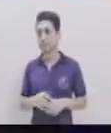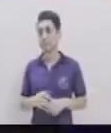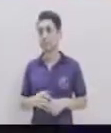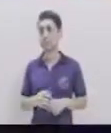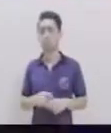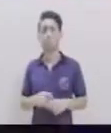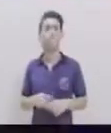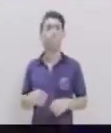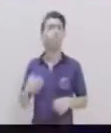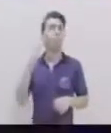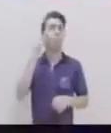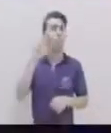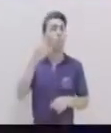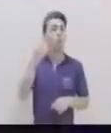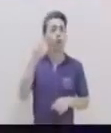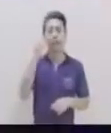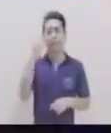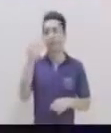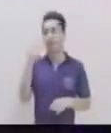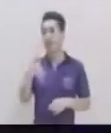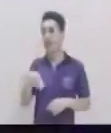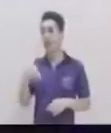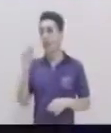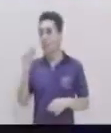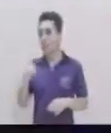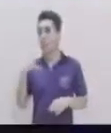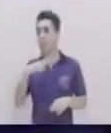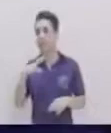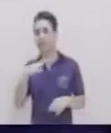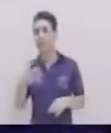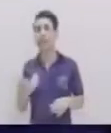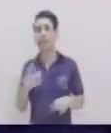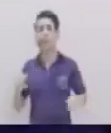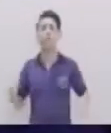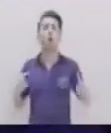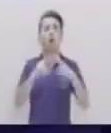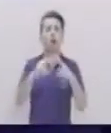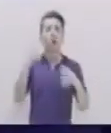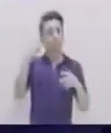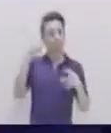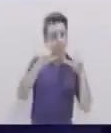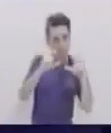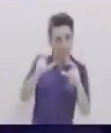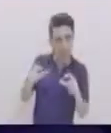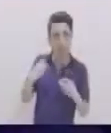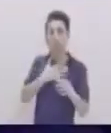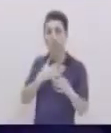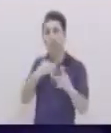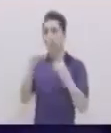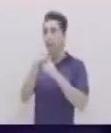las montañas, cerros. Cerro en xinca le decimos cona.